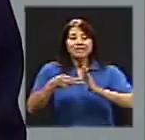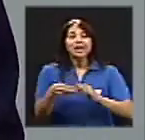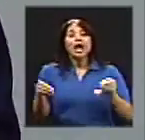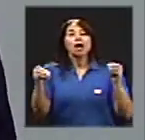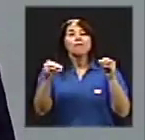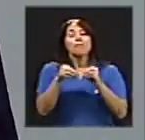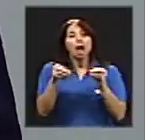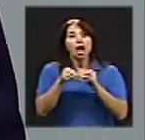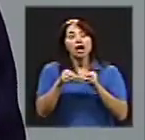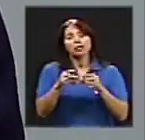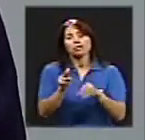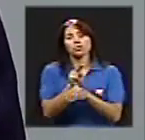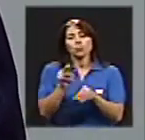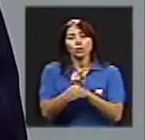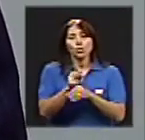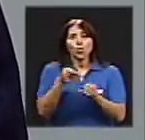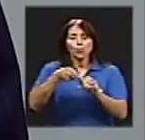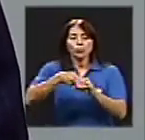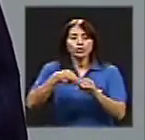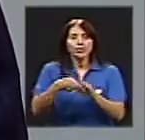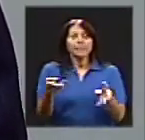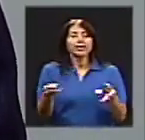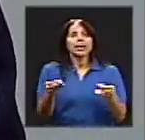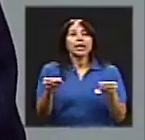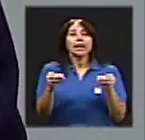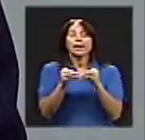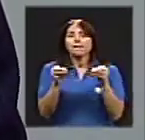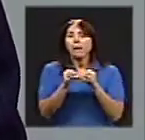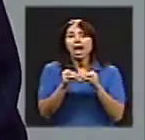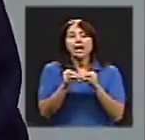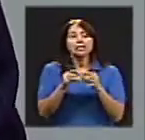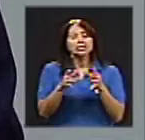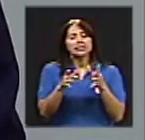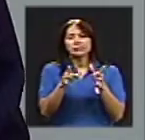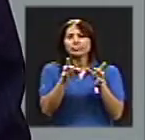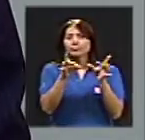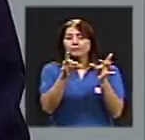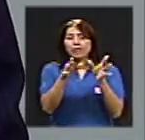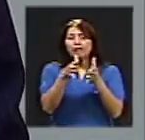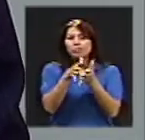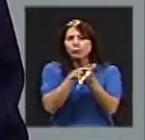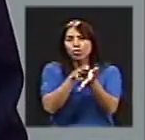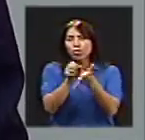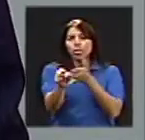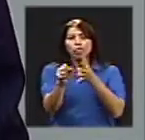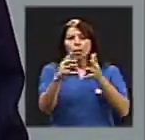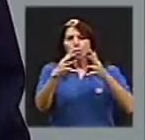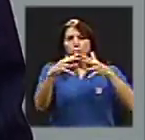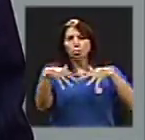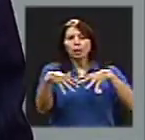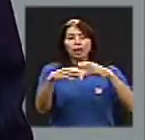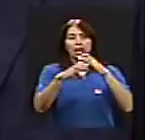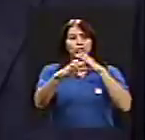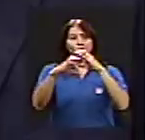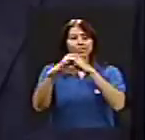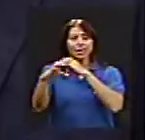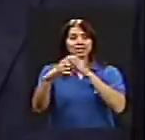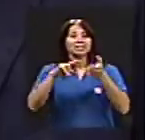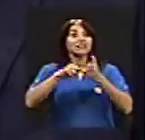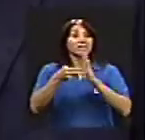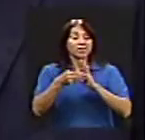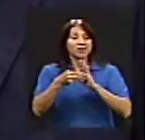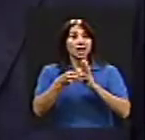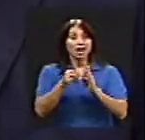gasto de combustible, mucho más deterioro de las unidades, consecuentemente eso va en perjuicio de los